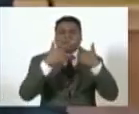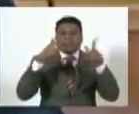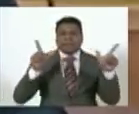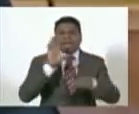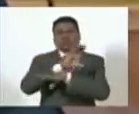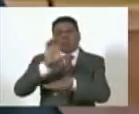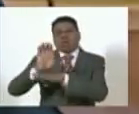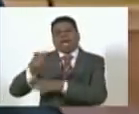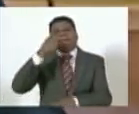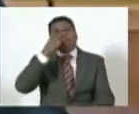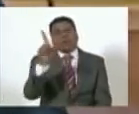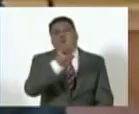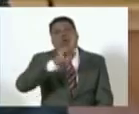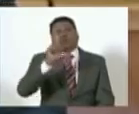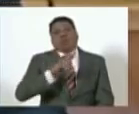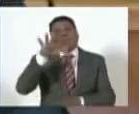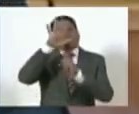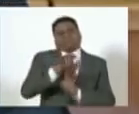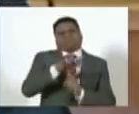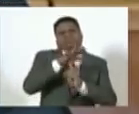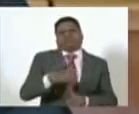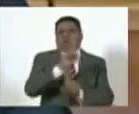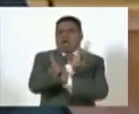proteger al pueblo, no para reprimir al pueblo.